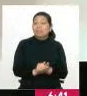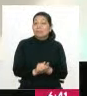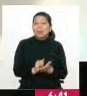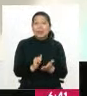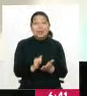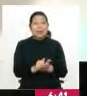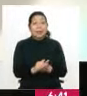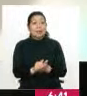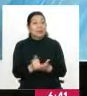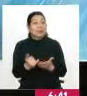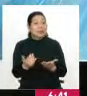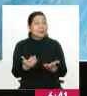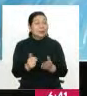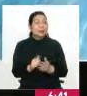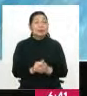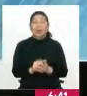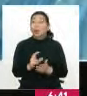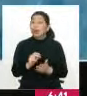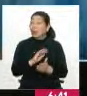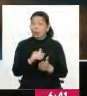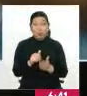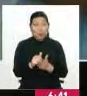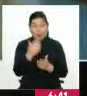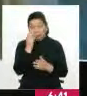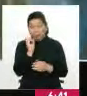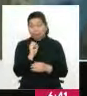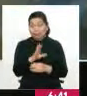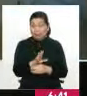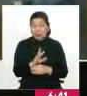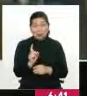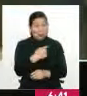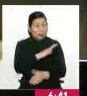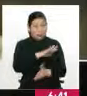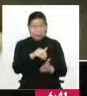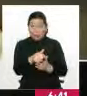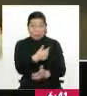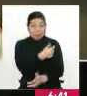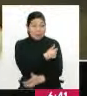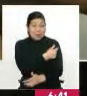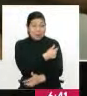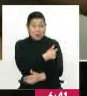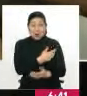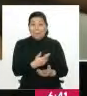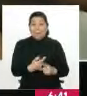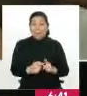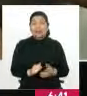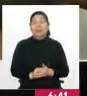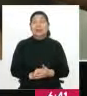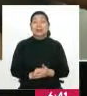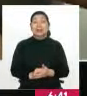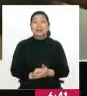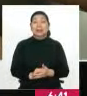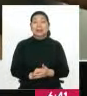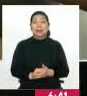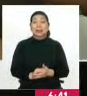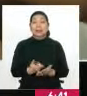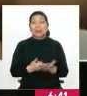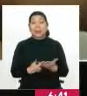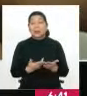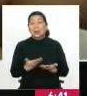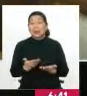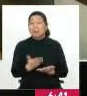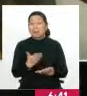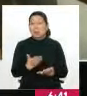Mientras que no todos se contagien o no todos se vacunen, hay que verlo de acuerdo, ¿no? a los